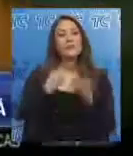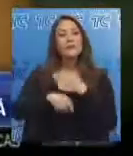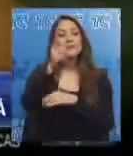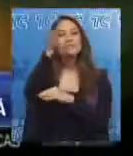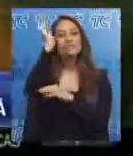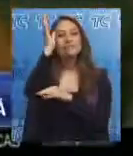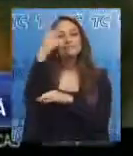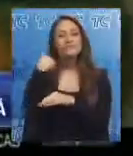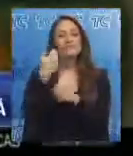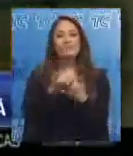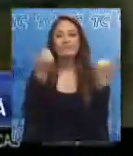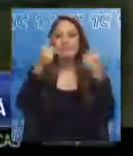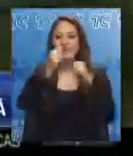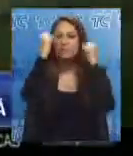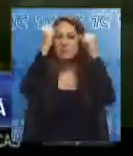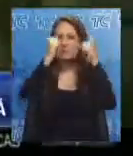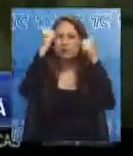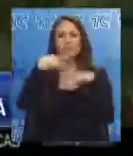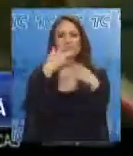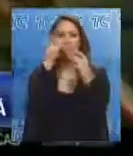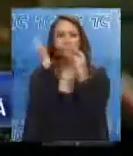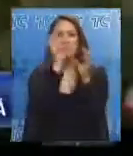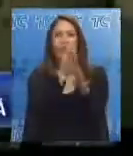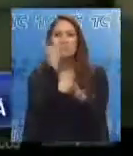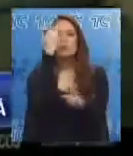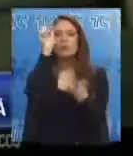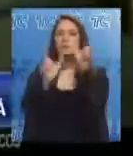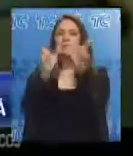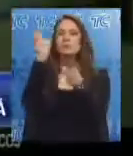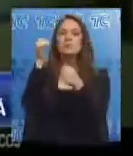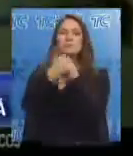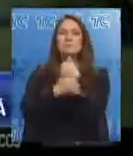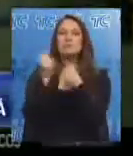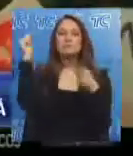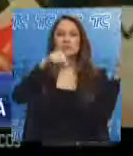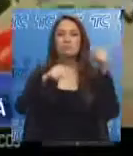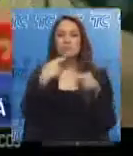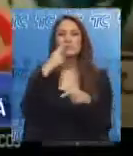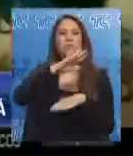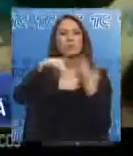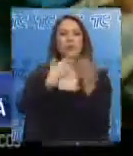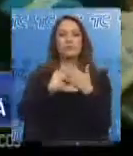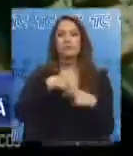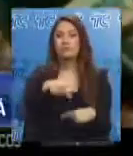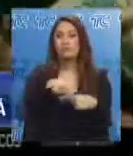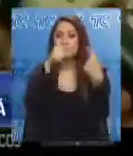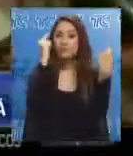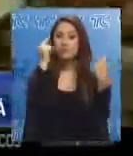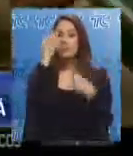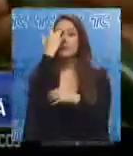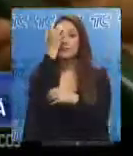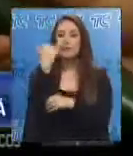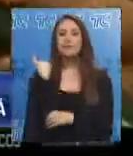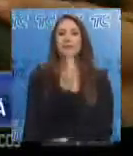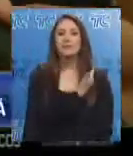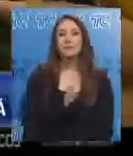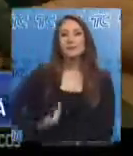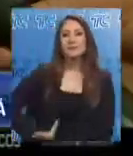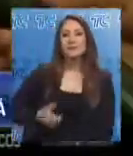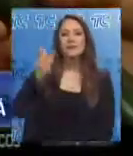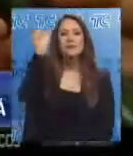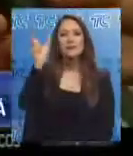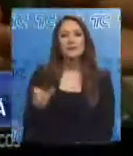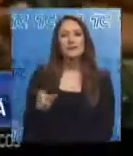cual se retiraron en repudio a la presencia de los opositores. Los insultos se intensificaron cuando llegó el presidente Guillermo